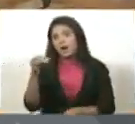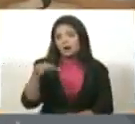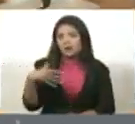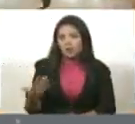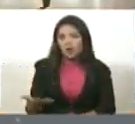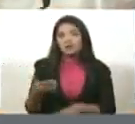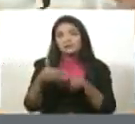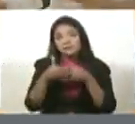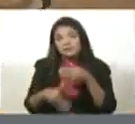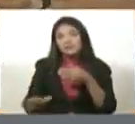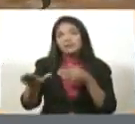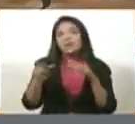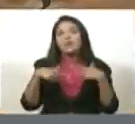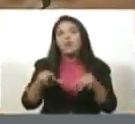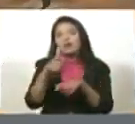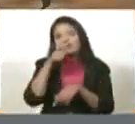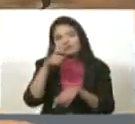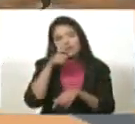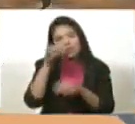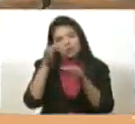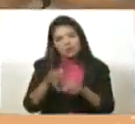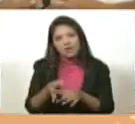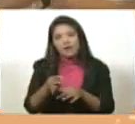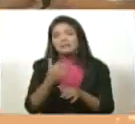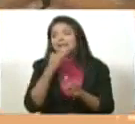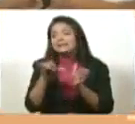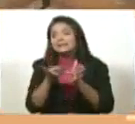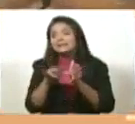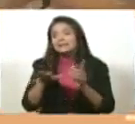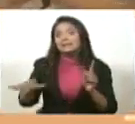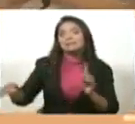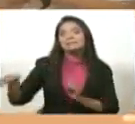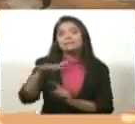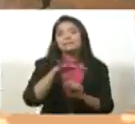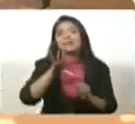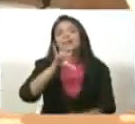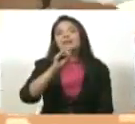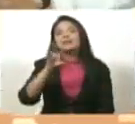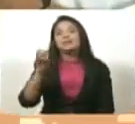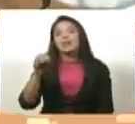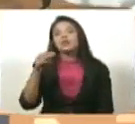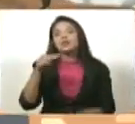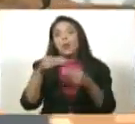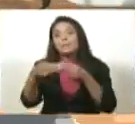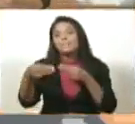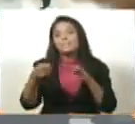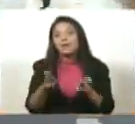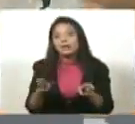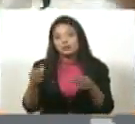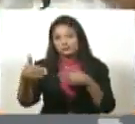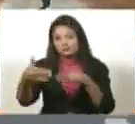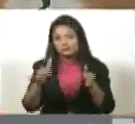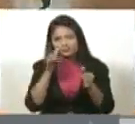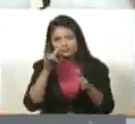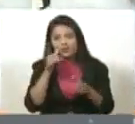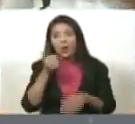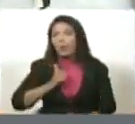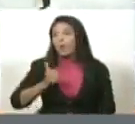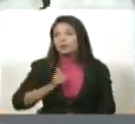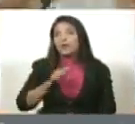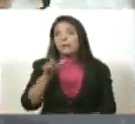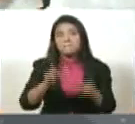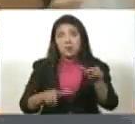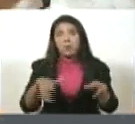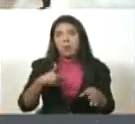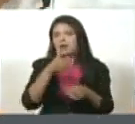Hemos extendido las zonas de seguridad a 500 metros alrededor del centro electoral. Se ha tomado la decisión de que cualquier ciudadano pueda